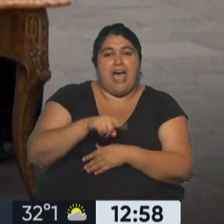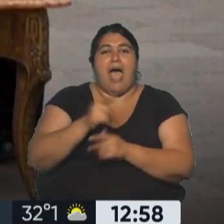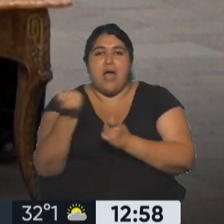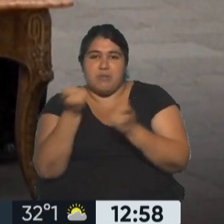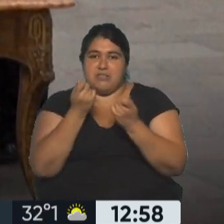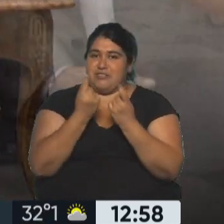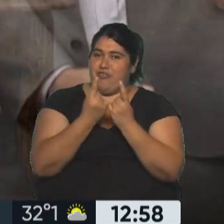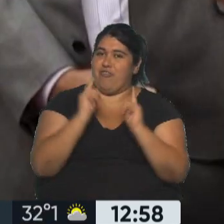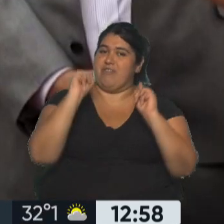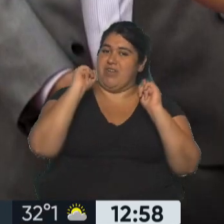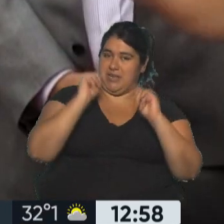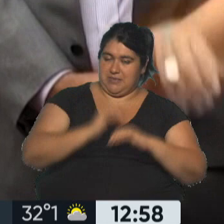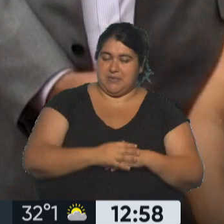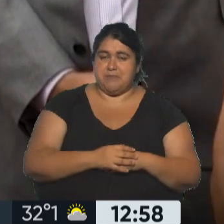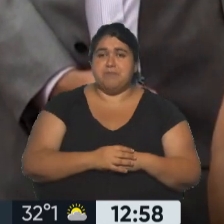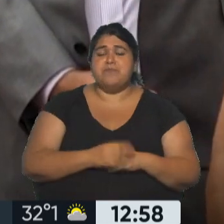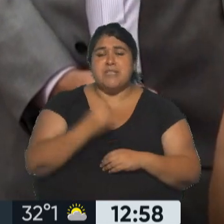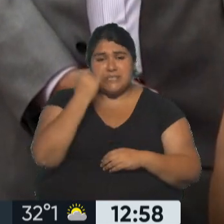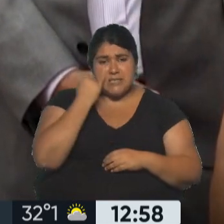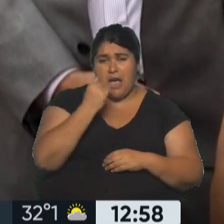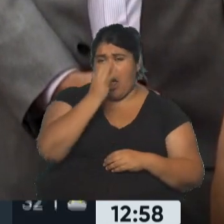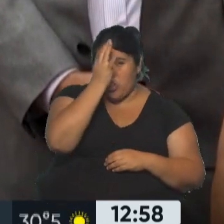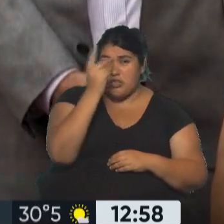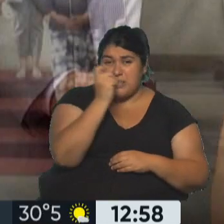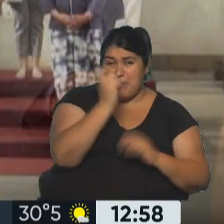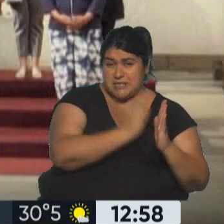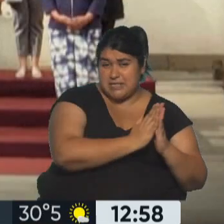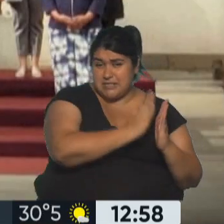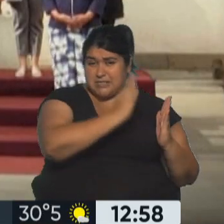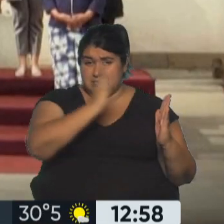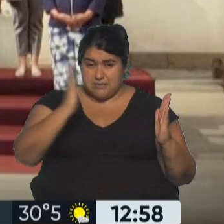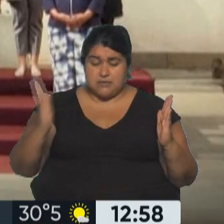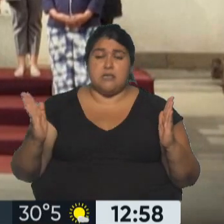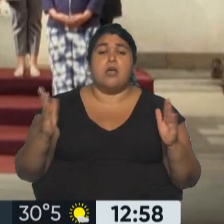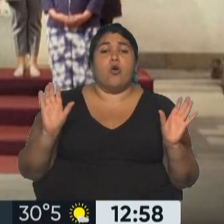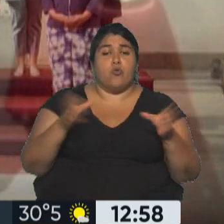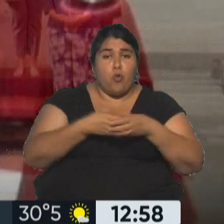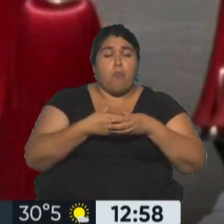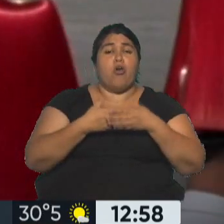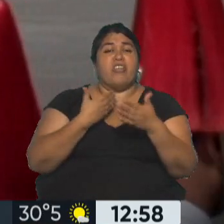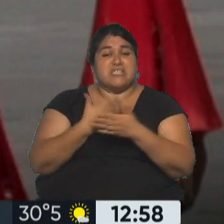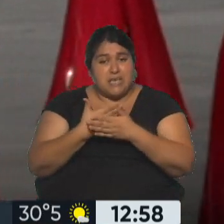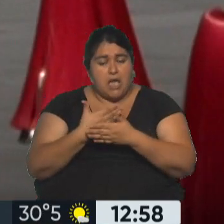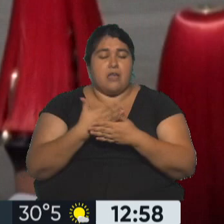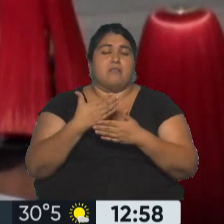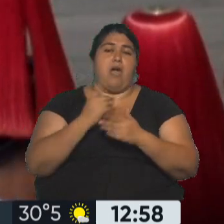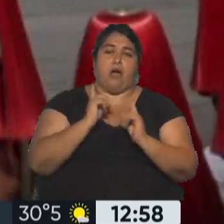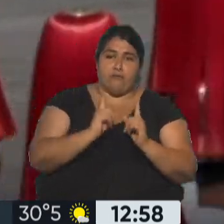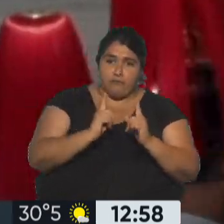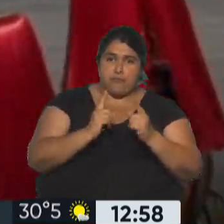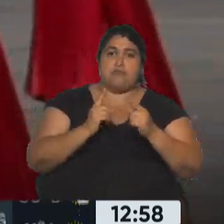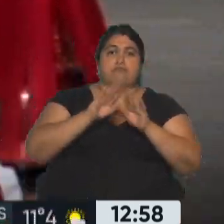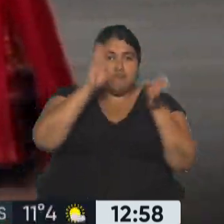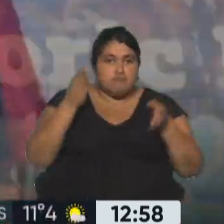administración. Al cumplirse los primeros 12 meses de gobierno, el equilibrio de fuerzas de izquierda y centroizquierda se mantienen en el Palacio de la